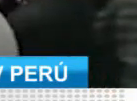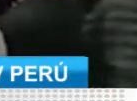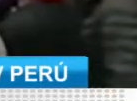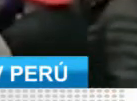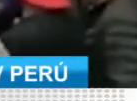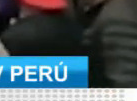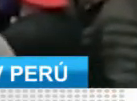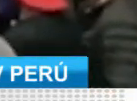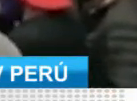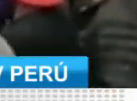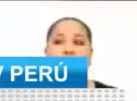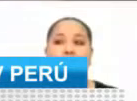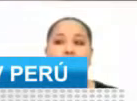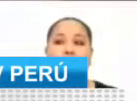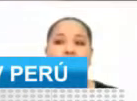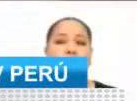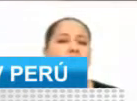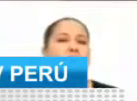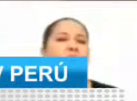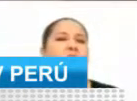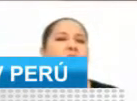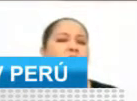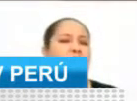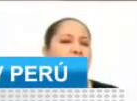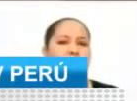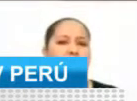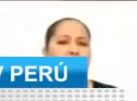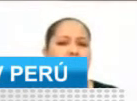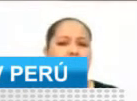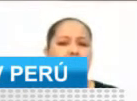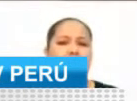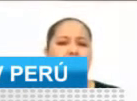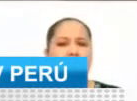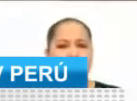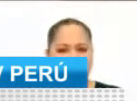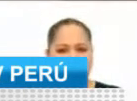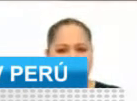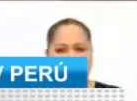importante apoyo económico. ¿Quiénes se van a ser